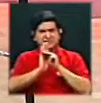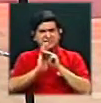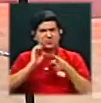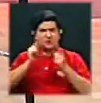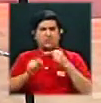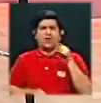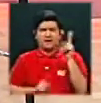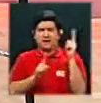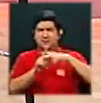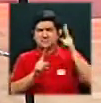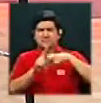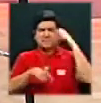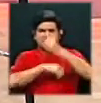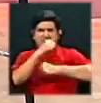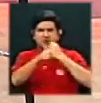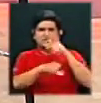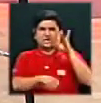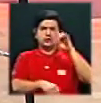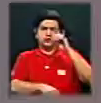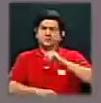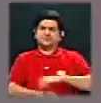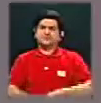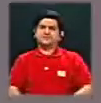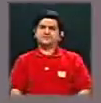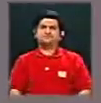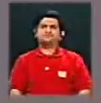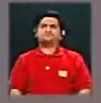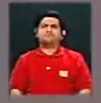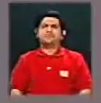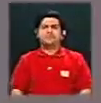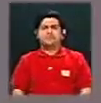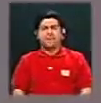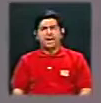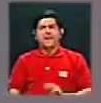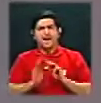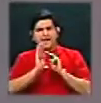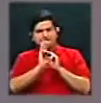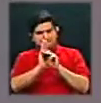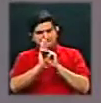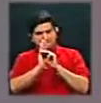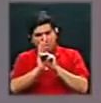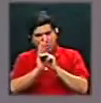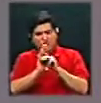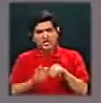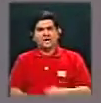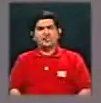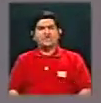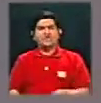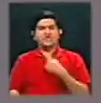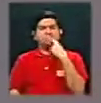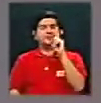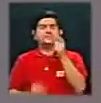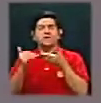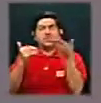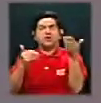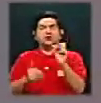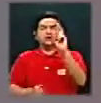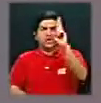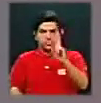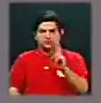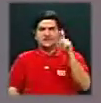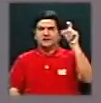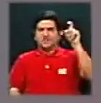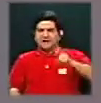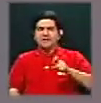venido siendo aplicado desde los años 80? Bueno, el modelo fundamentalmente dice una cosa, que Costa Rica